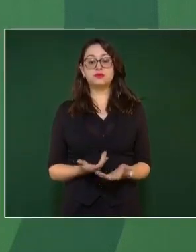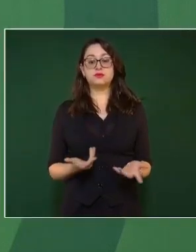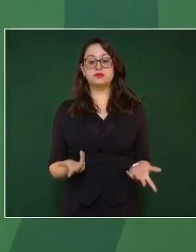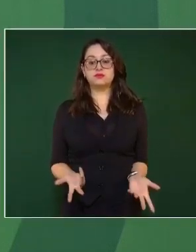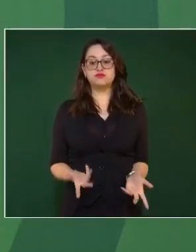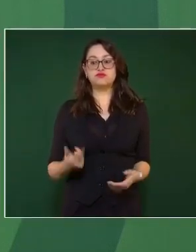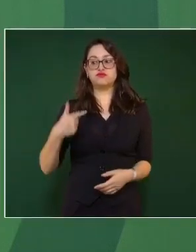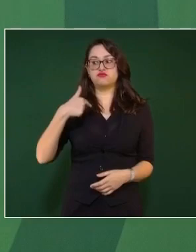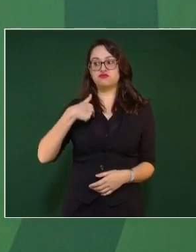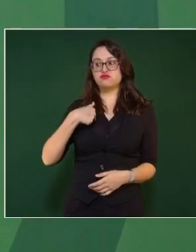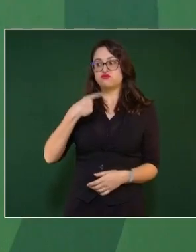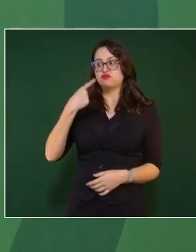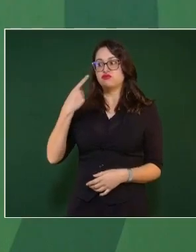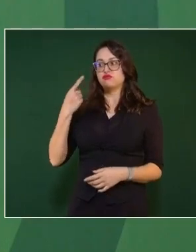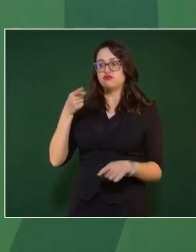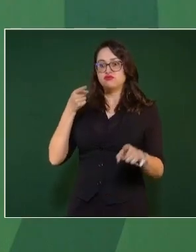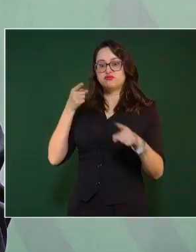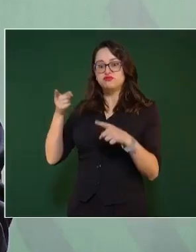manifestarlo. Ahora sí,